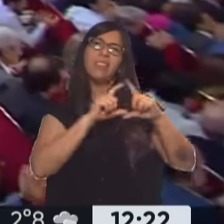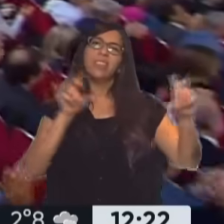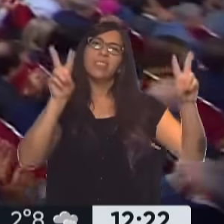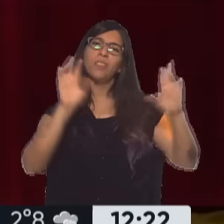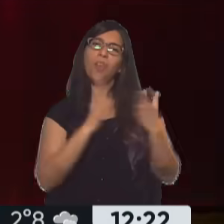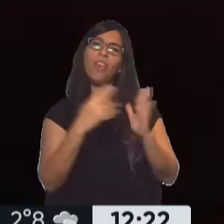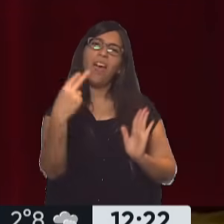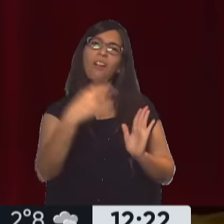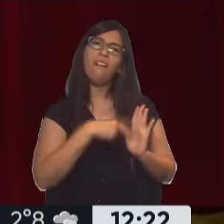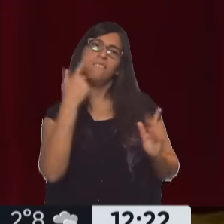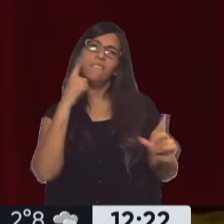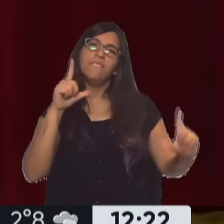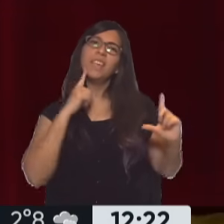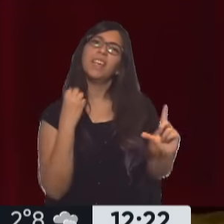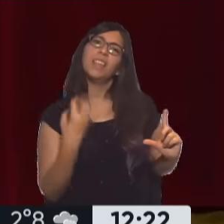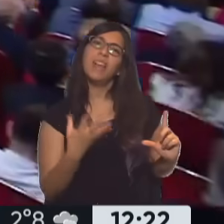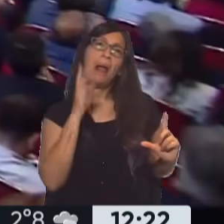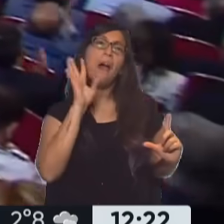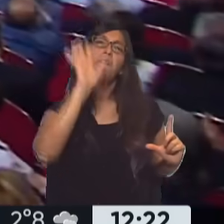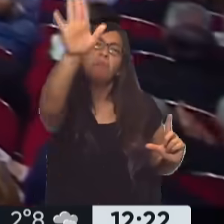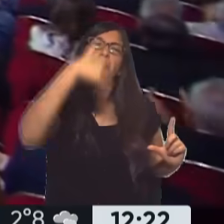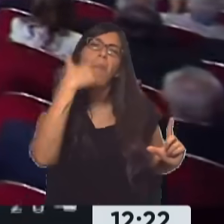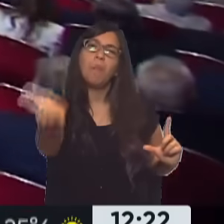diario sin pensar en él